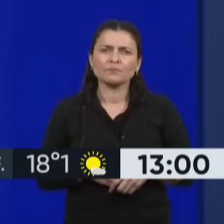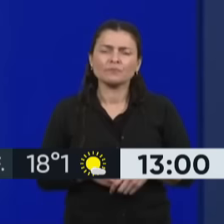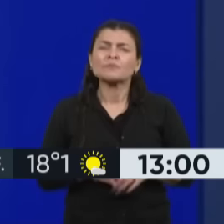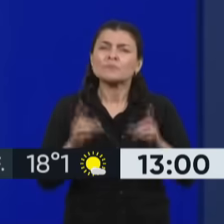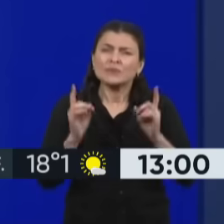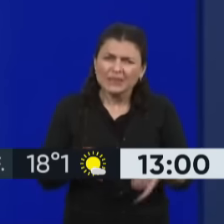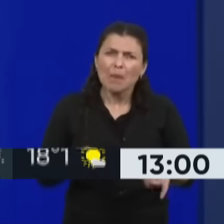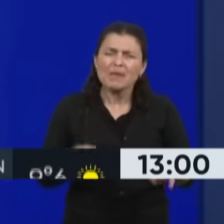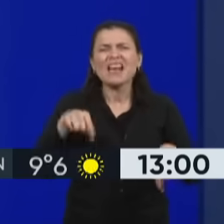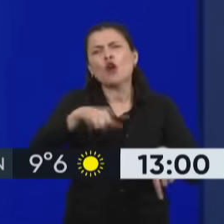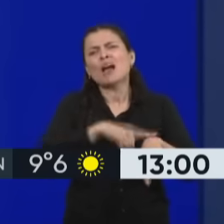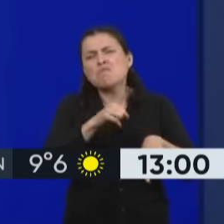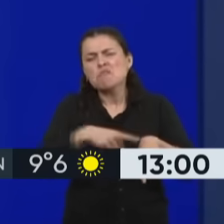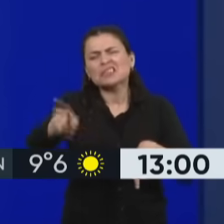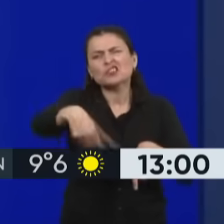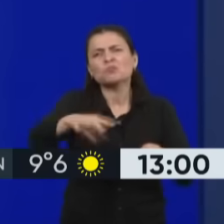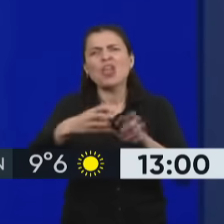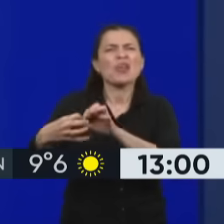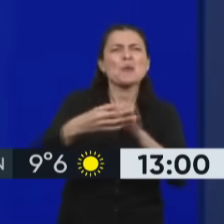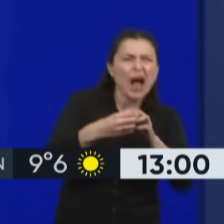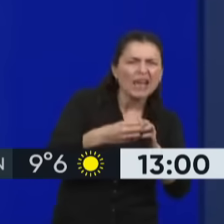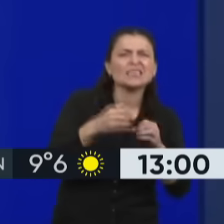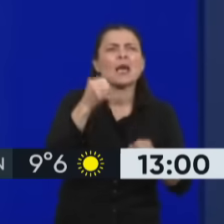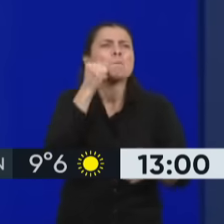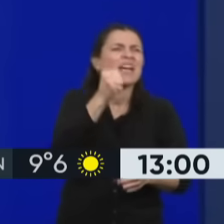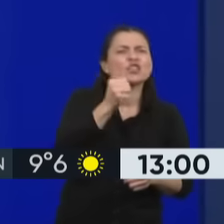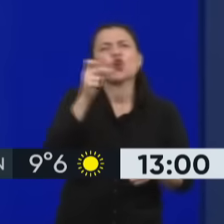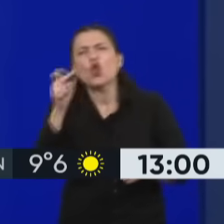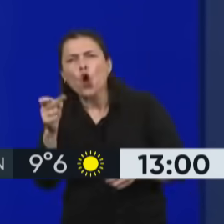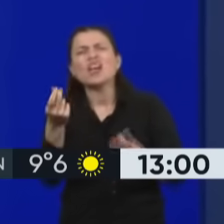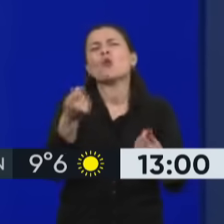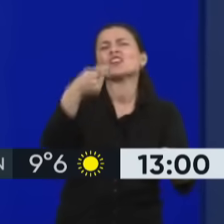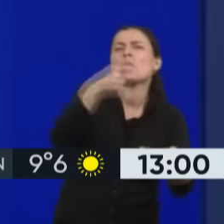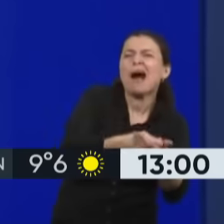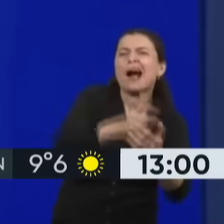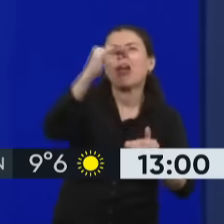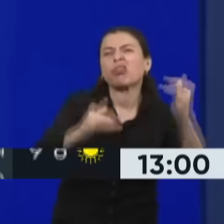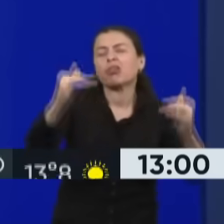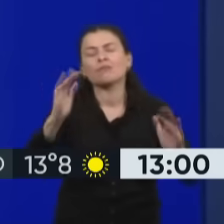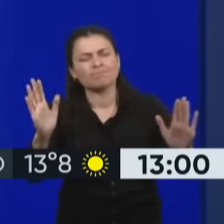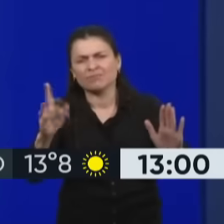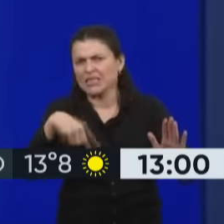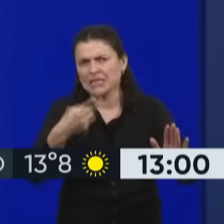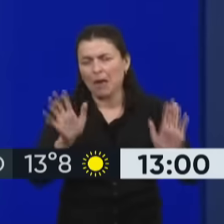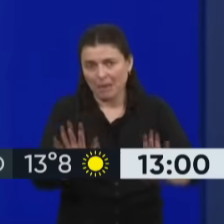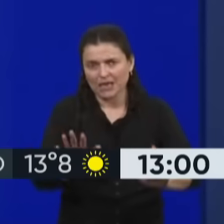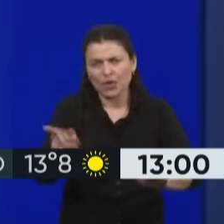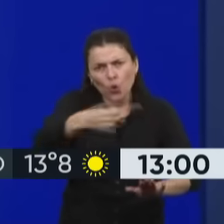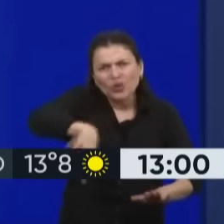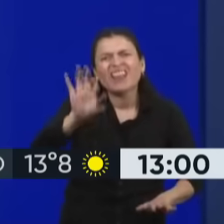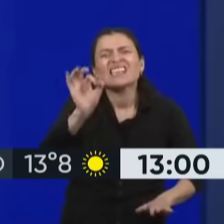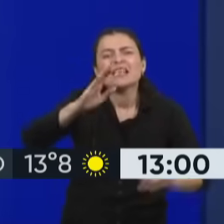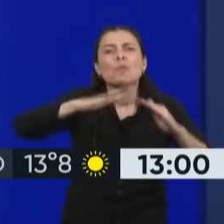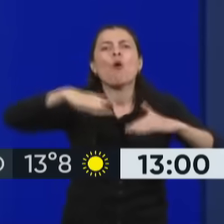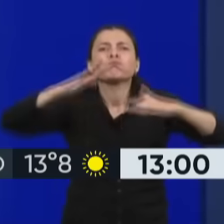digamos, hay toda una discusión sobre el tipo de cambio y demás, siempre acá. Digo, a pesar de que el tipo de cambio flota,